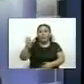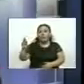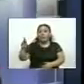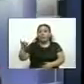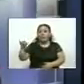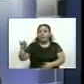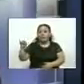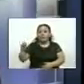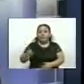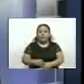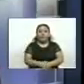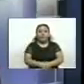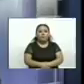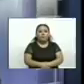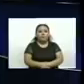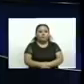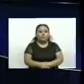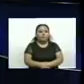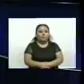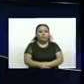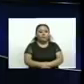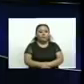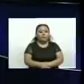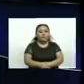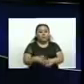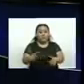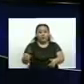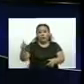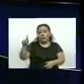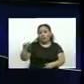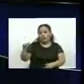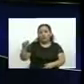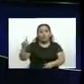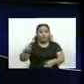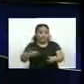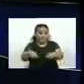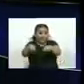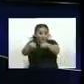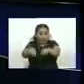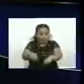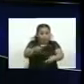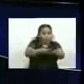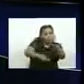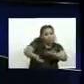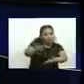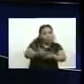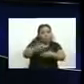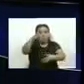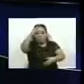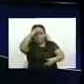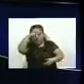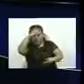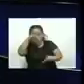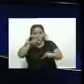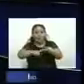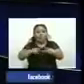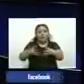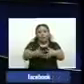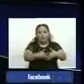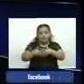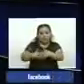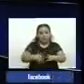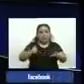Body America, Washington. El tratado de libre comercio entre México, Estados Unidos y Canadá fue aprobado en la Cámara de